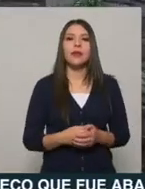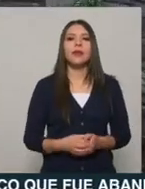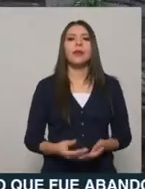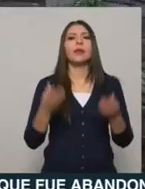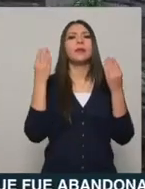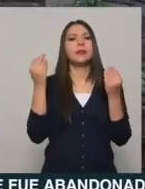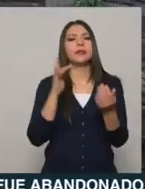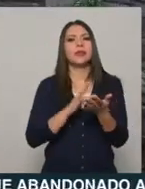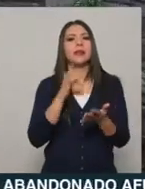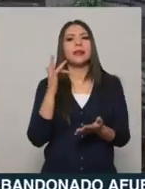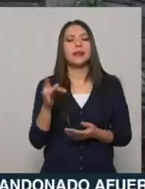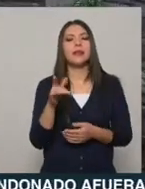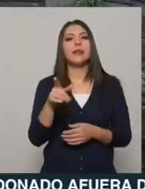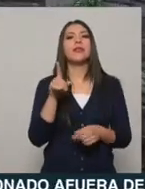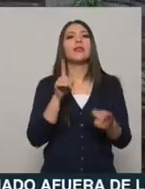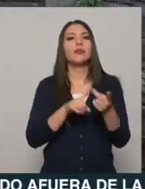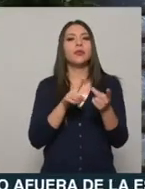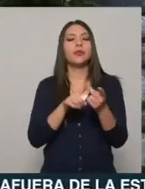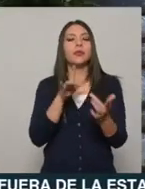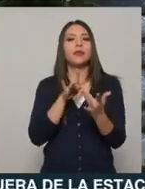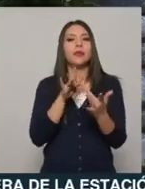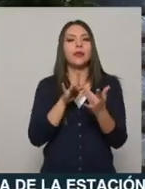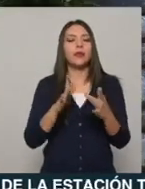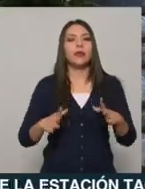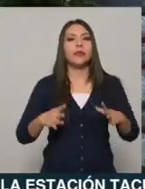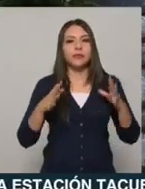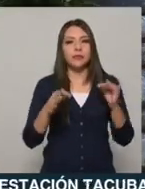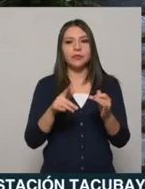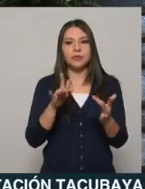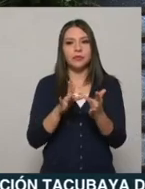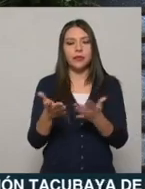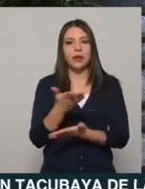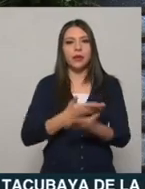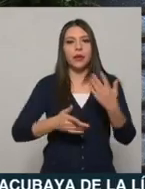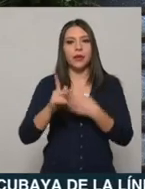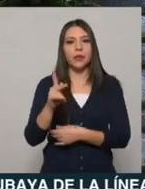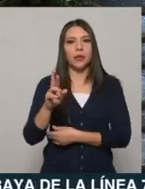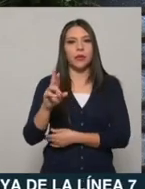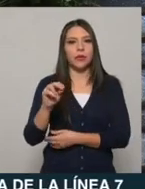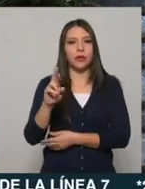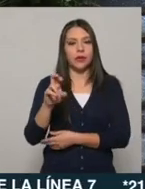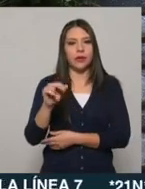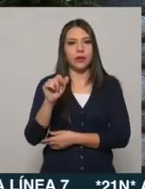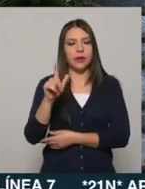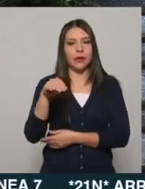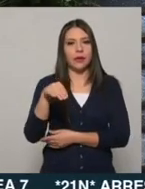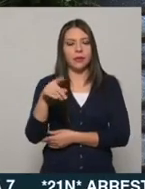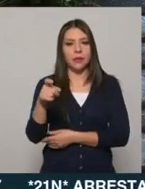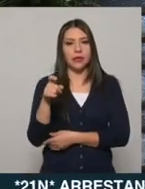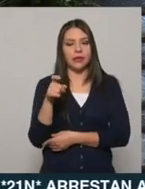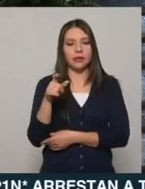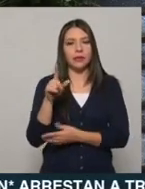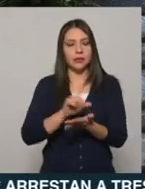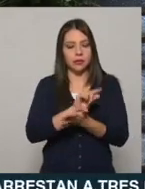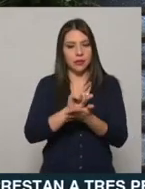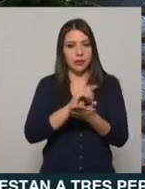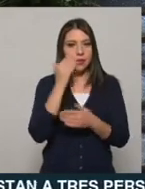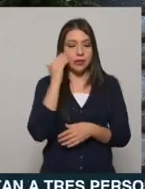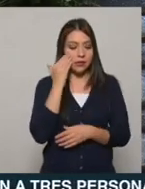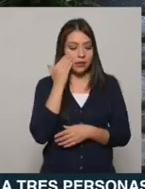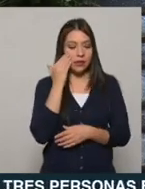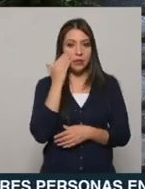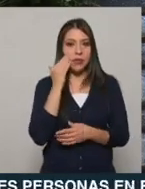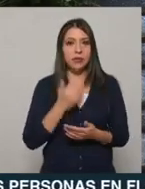contactamos, doctora, en la decía la fundación. Gracias. Estamos en las redes sociales como ProRenal MX, en Twitter y en Facebook. En nuestra página de